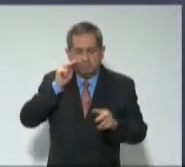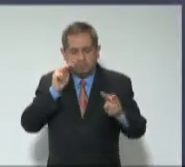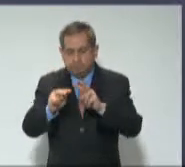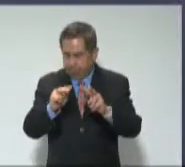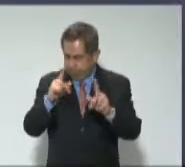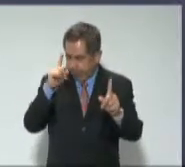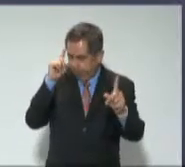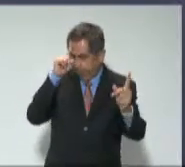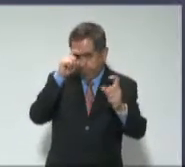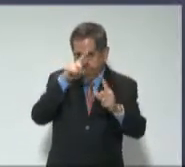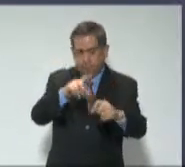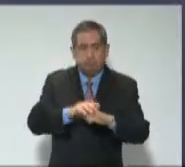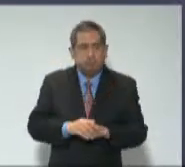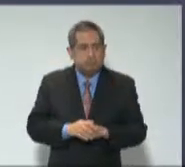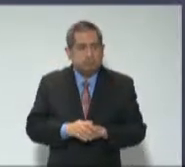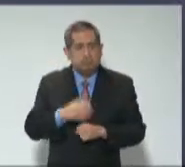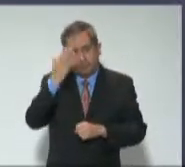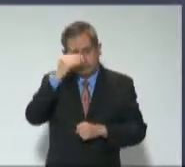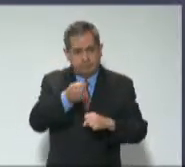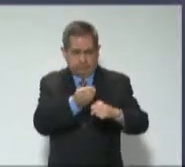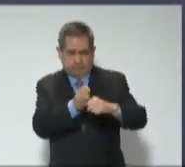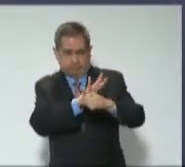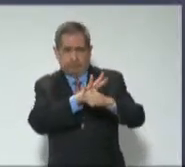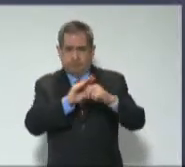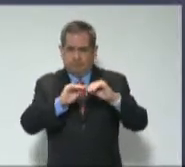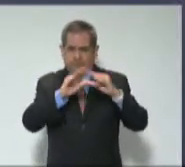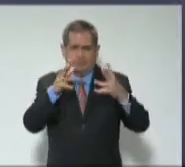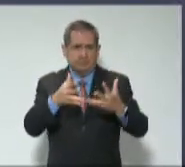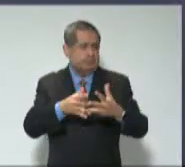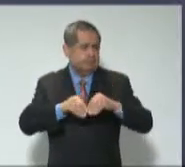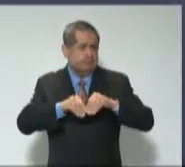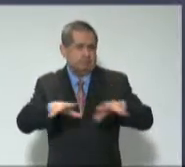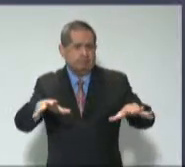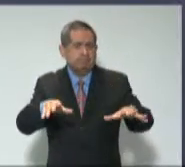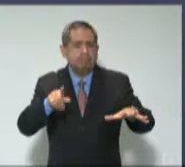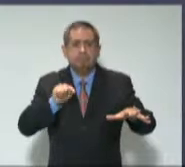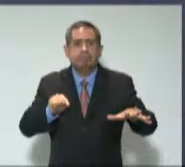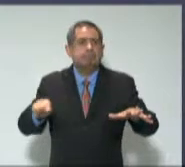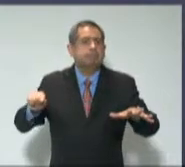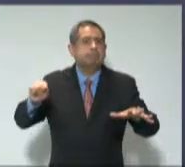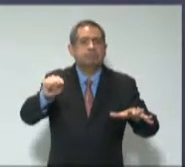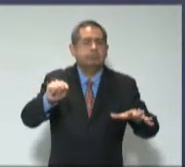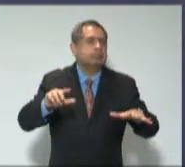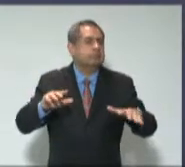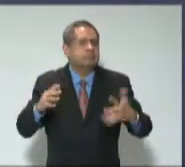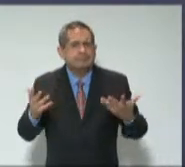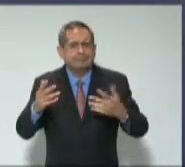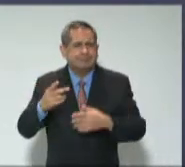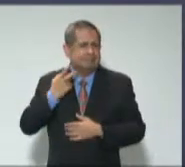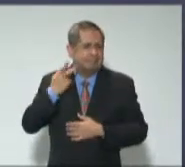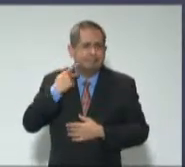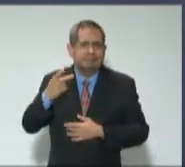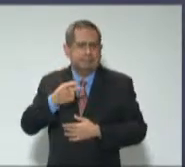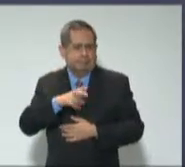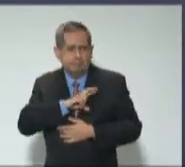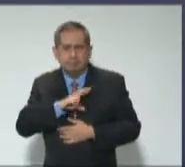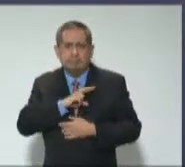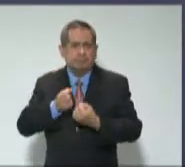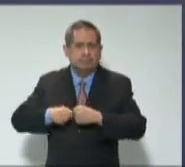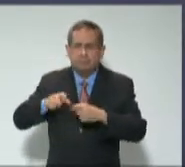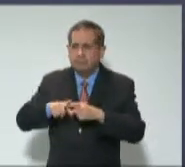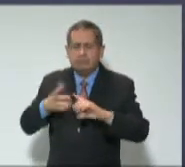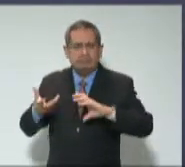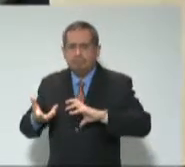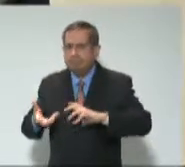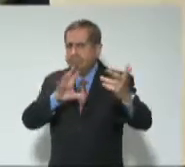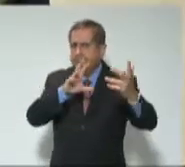muy compleja la crisis de covid-19 ha impactado las estructuras políticas económicas y sociales de todas las